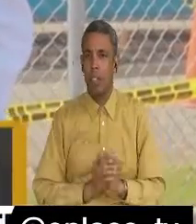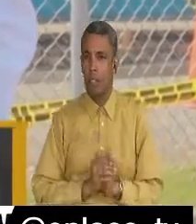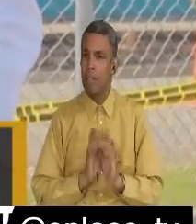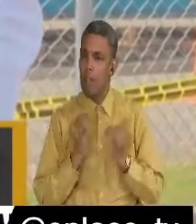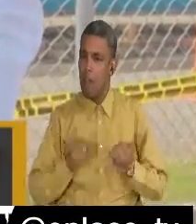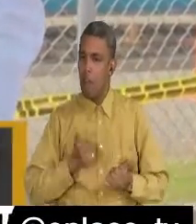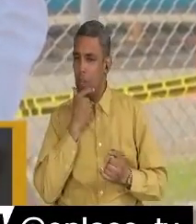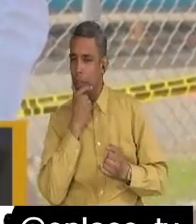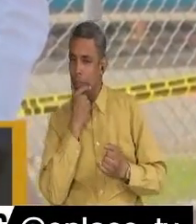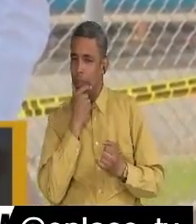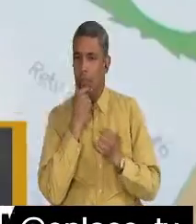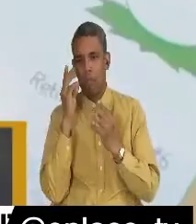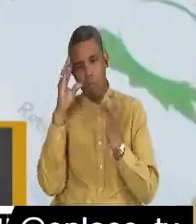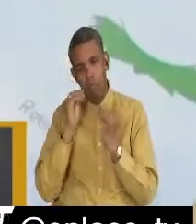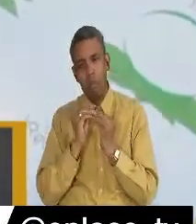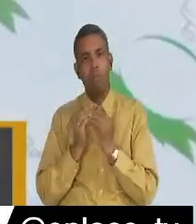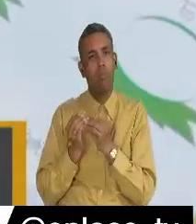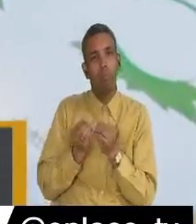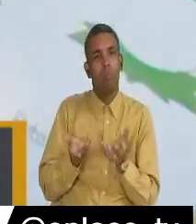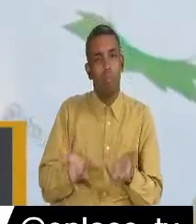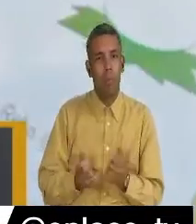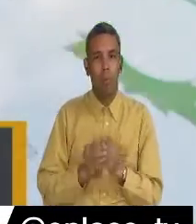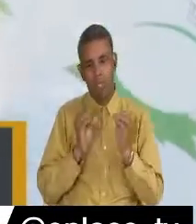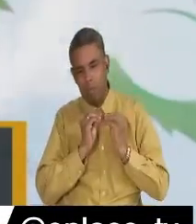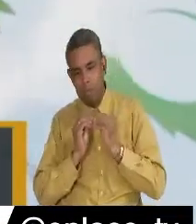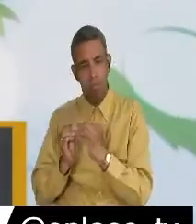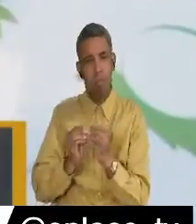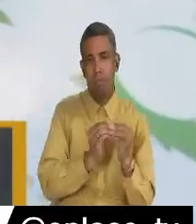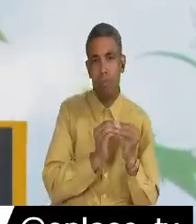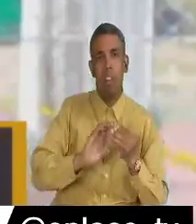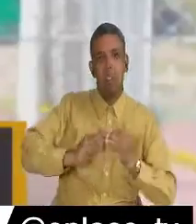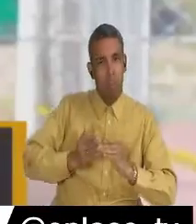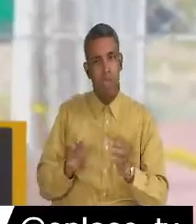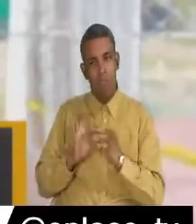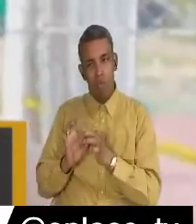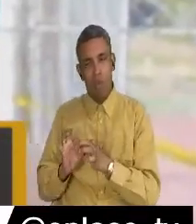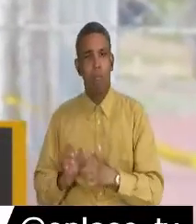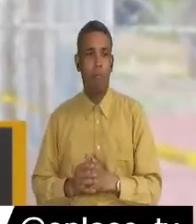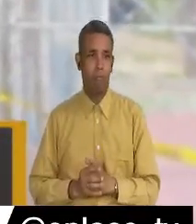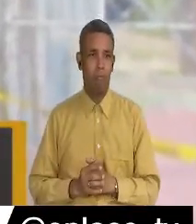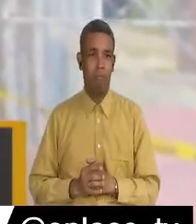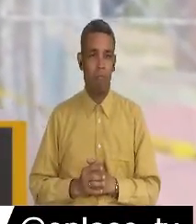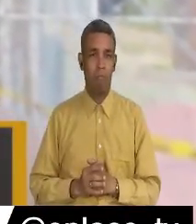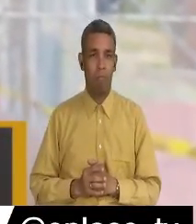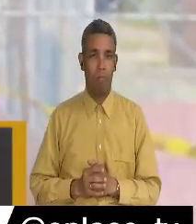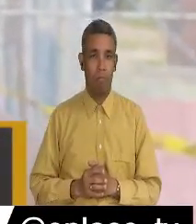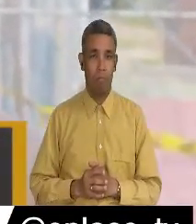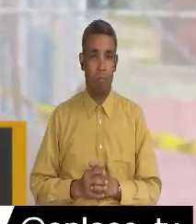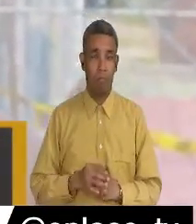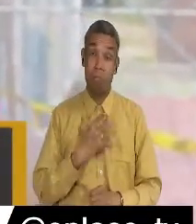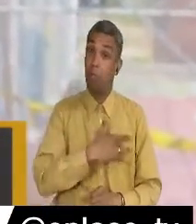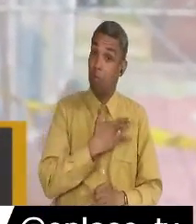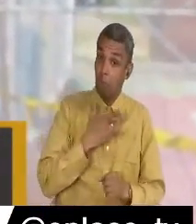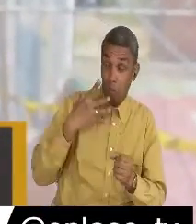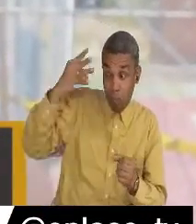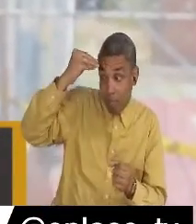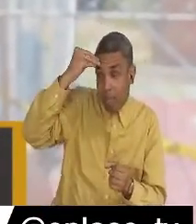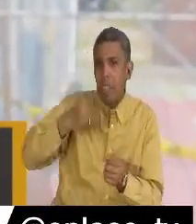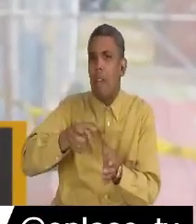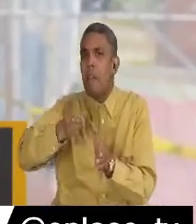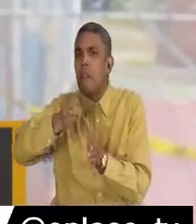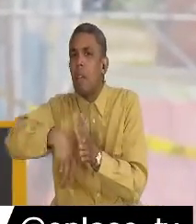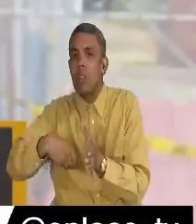compromiso de instituciones públicas y privadas con la comunidad de la zona rural. Que no debemos de botar las basuras al